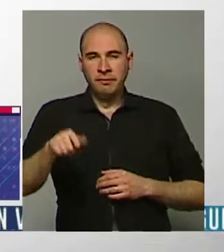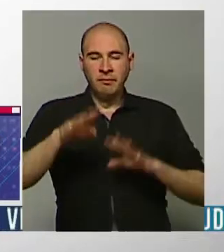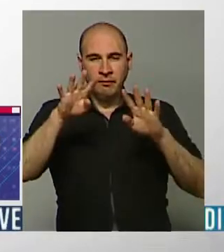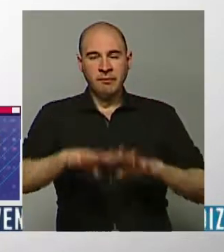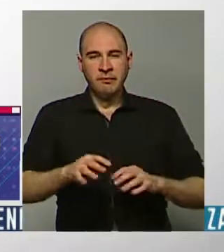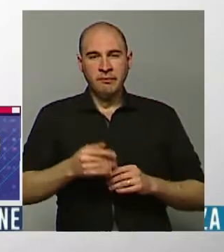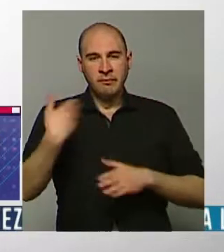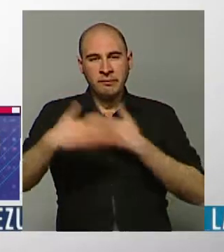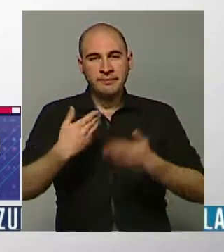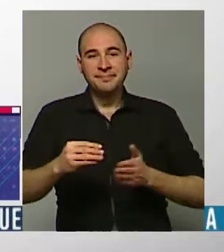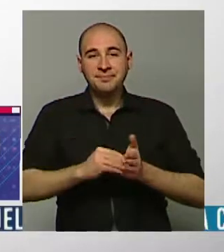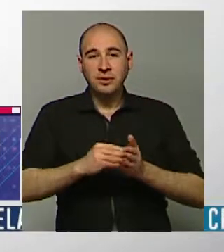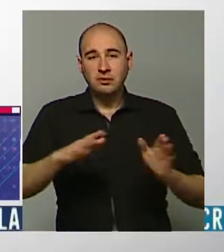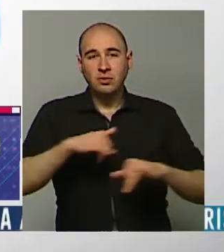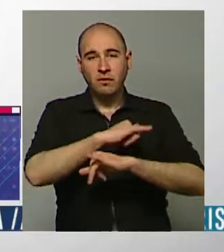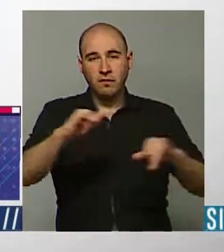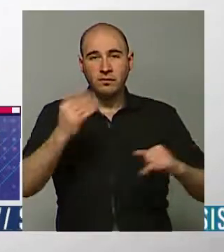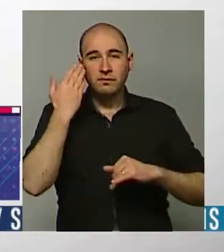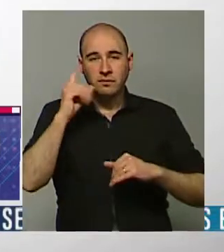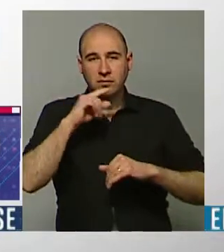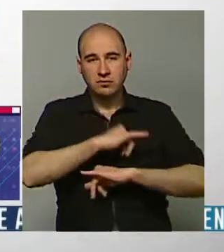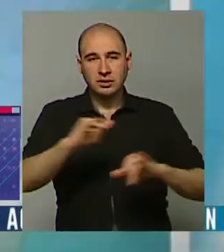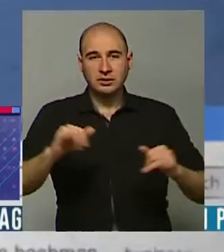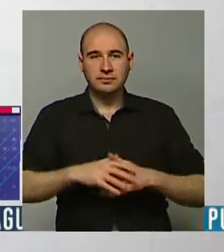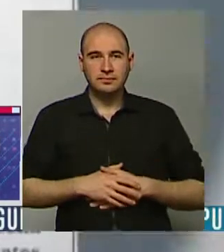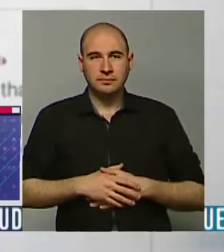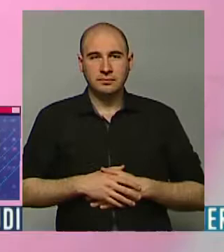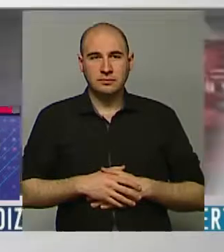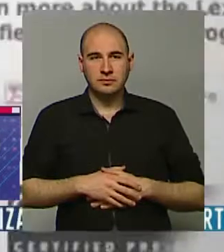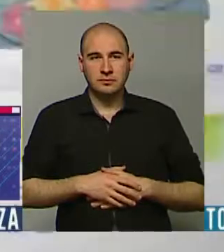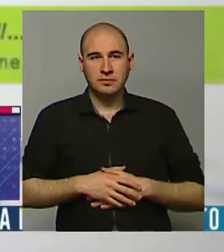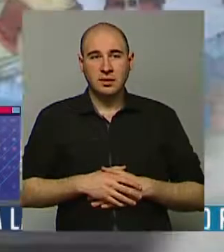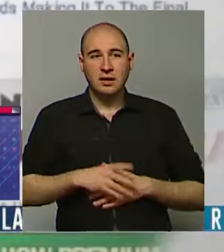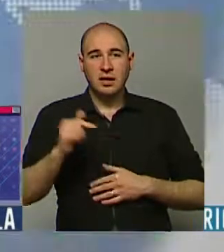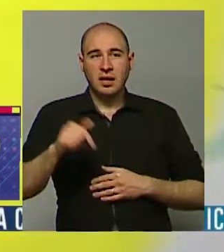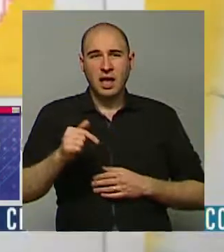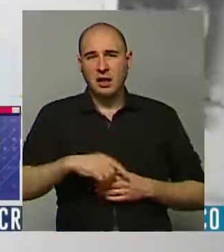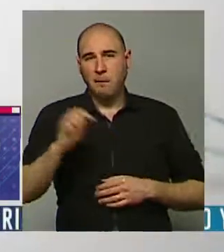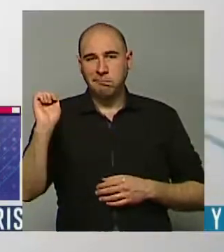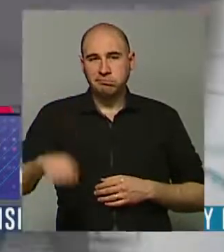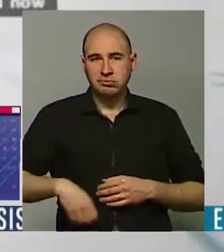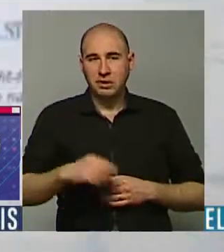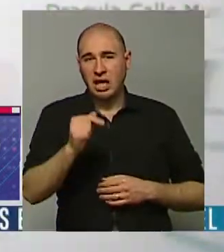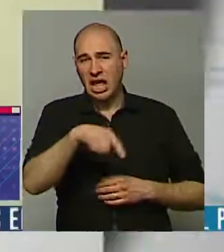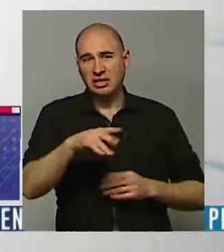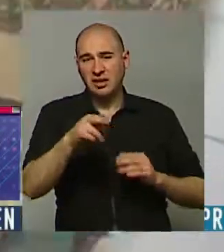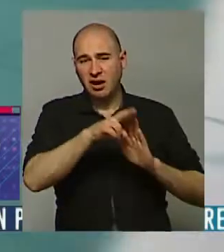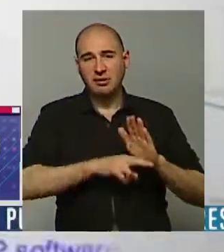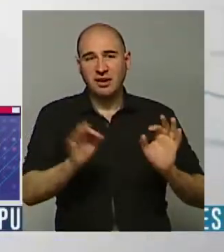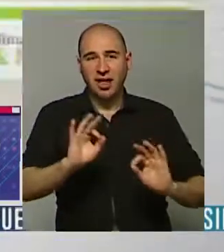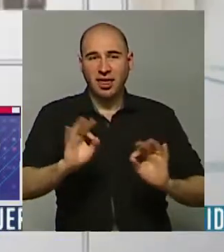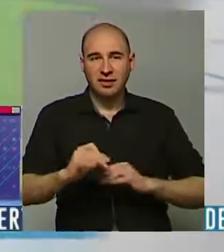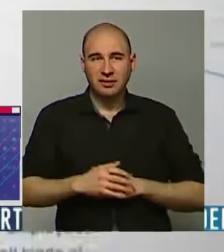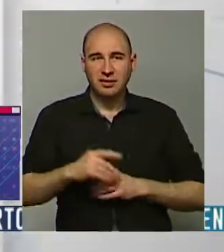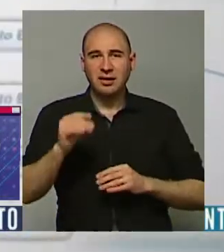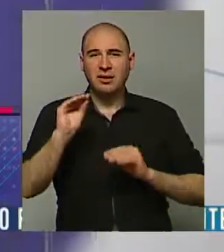que lo desarrolló en un momento salió a decir por las redes sociales, en Twitter, que bueno, que a él no les importaba, que ellos nunca iban a moderar nada, que iban a